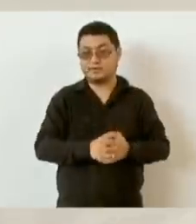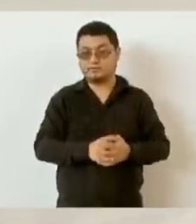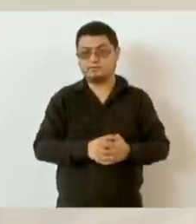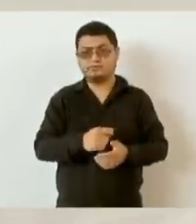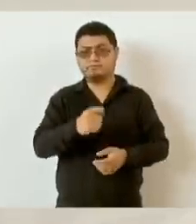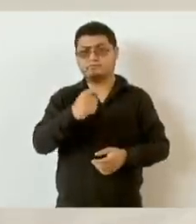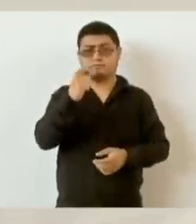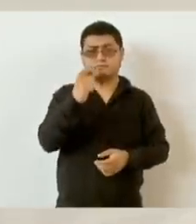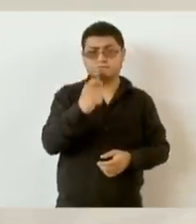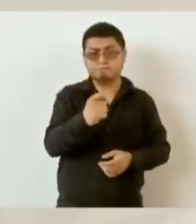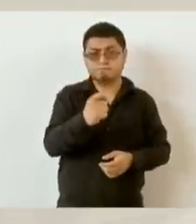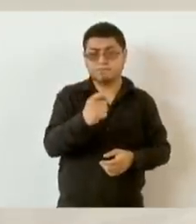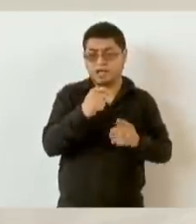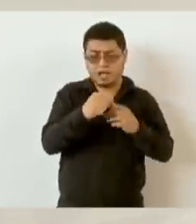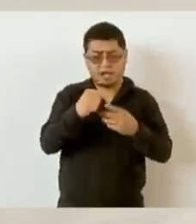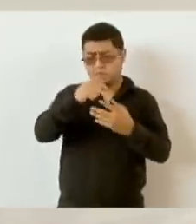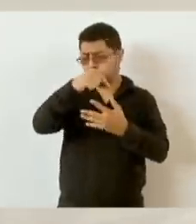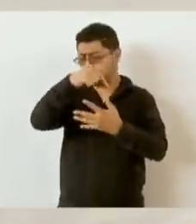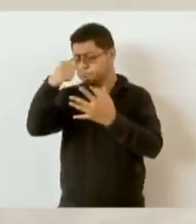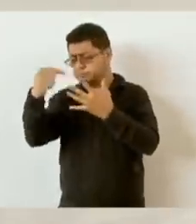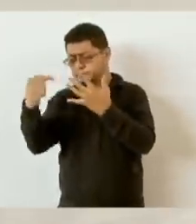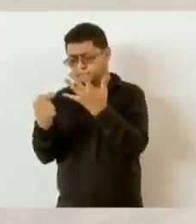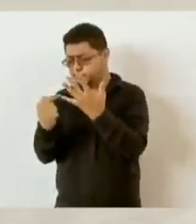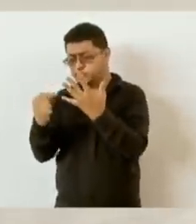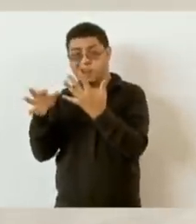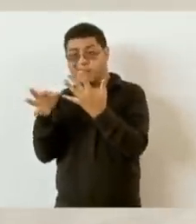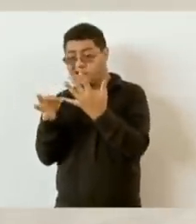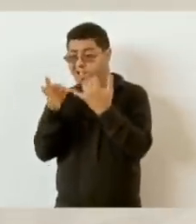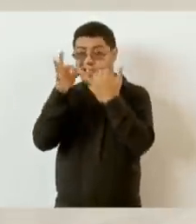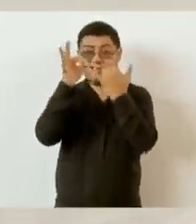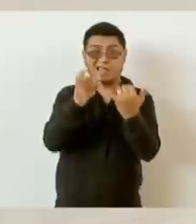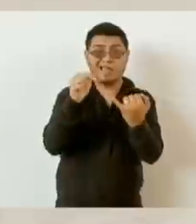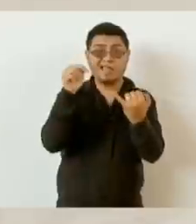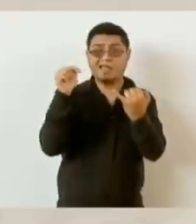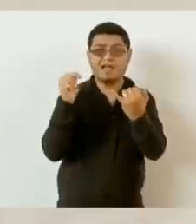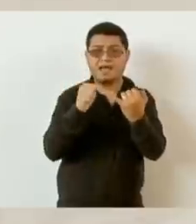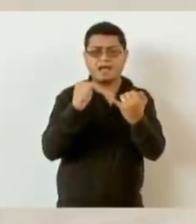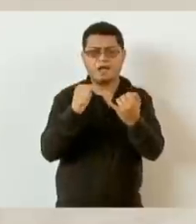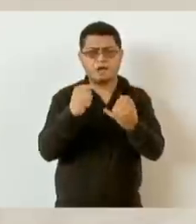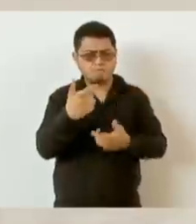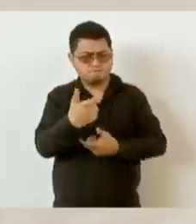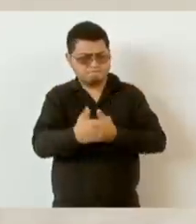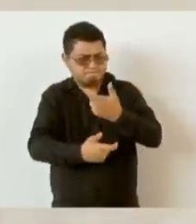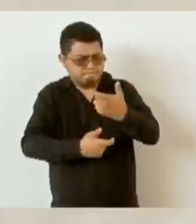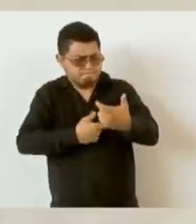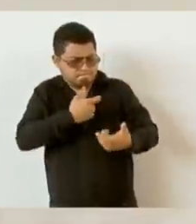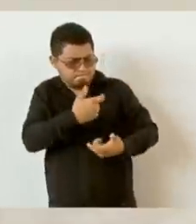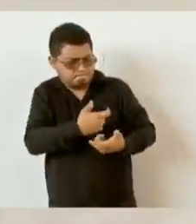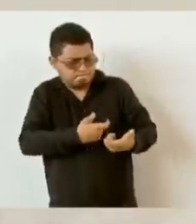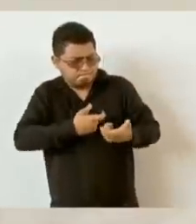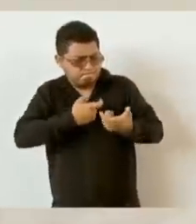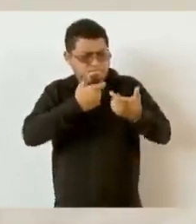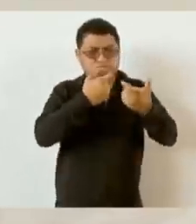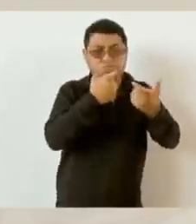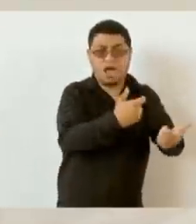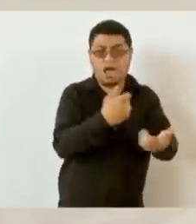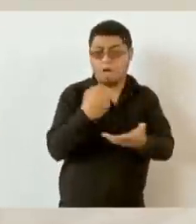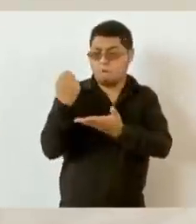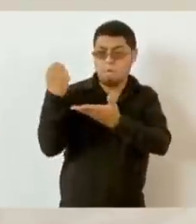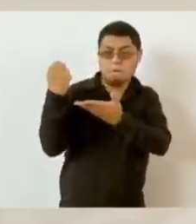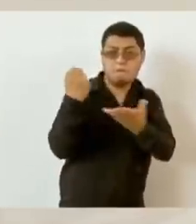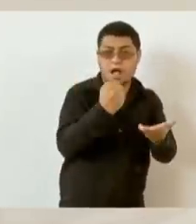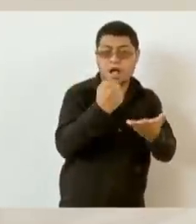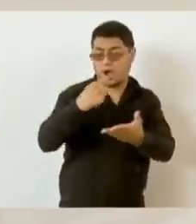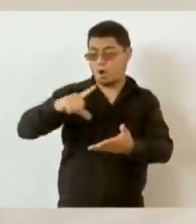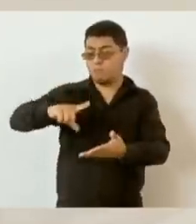trata, entre otras cosas, de la inversión del gobierno federal más